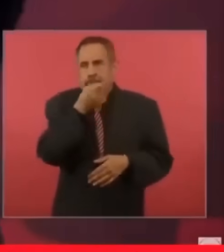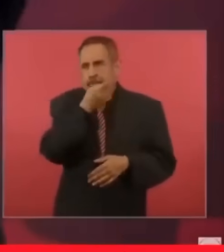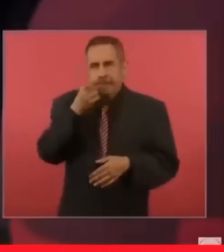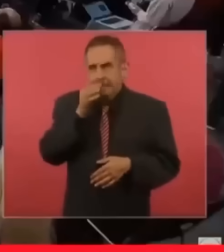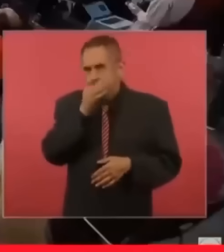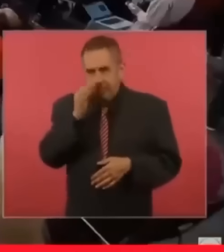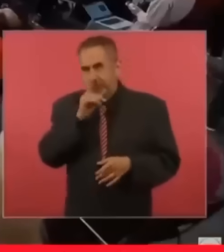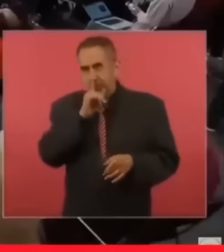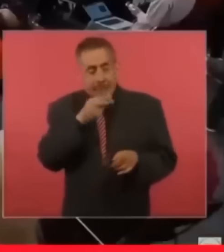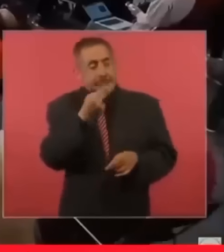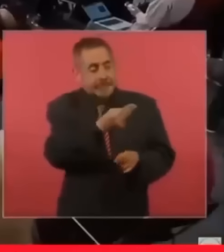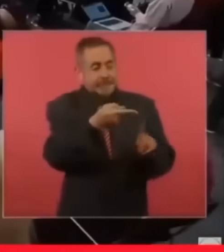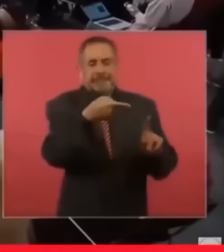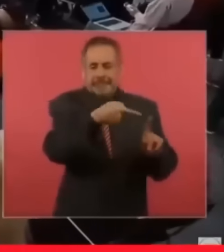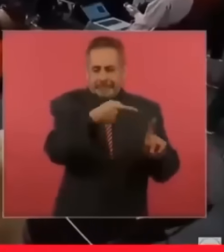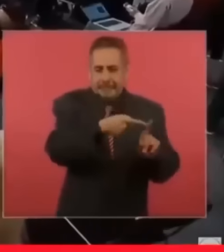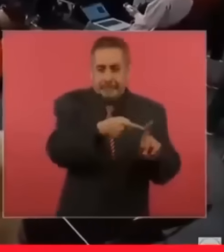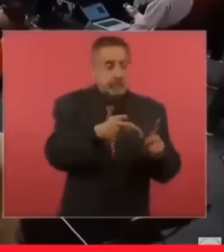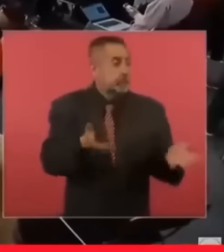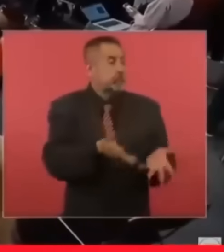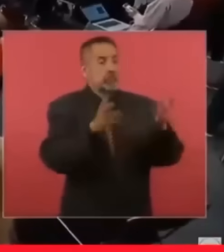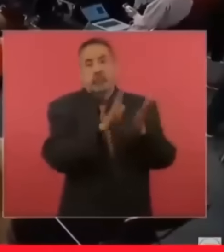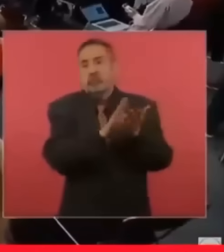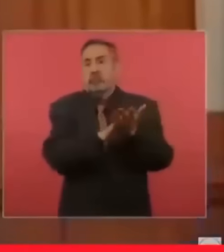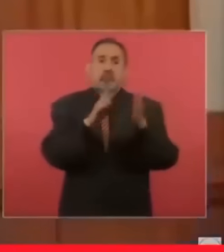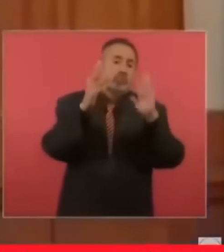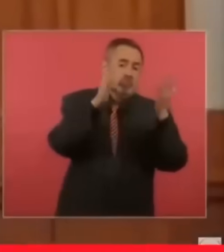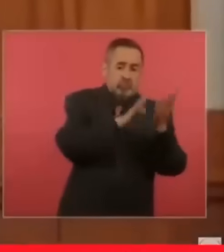Ya está hasta las nubes.